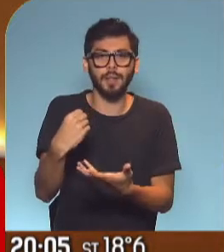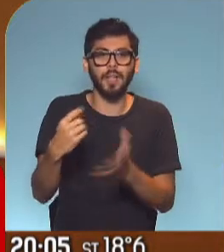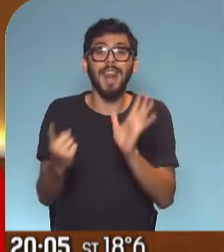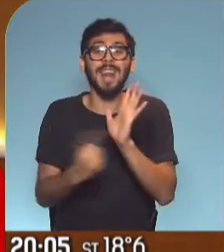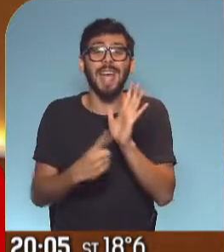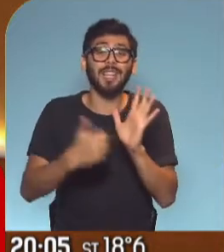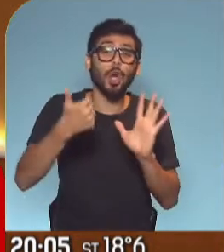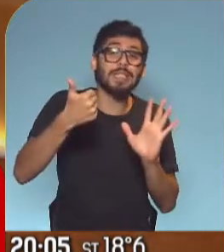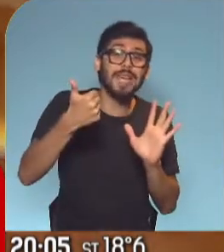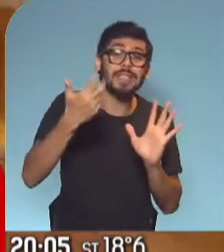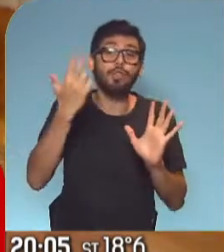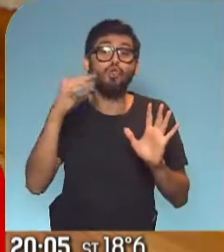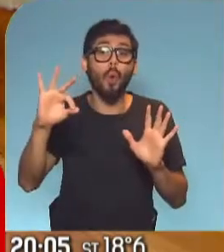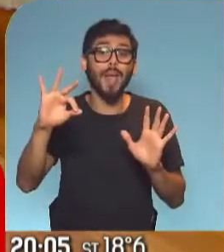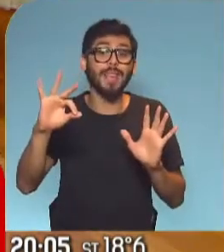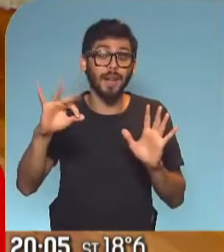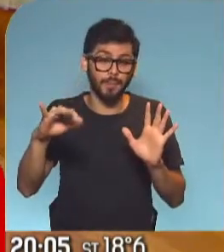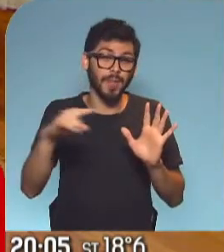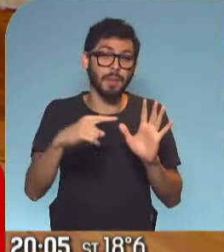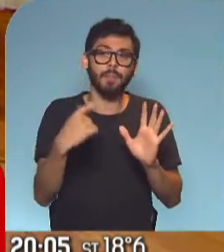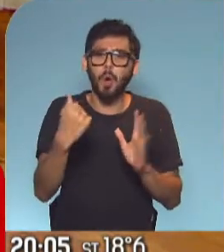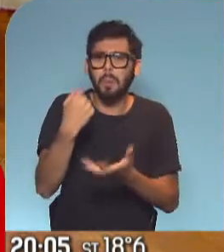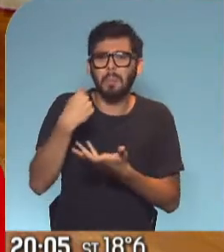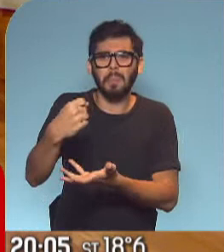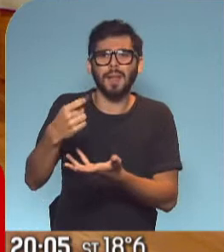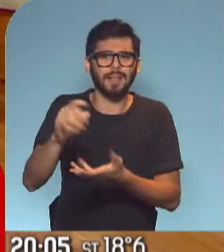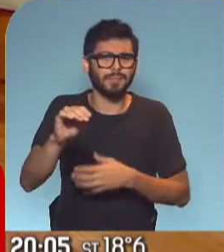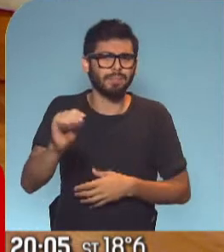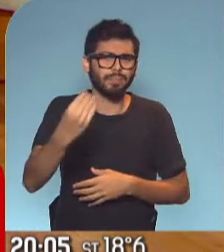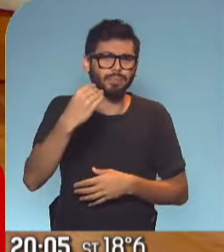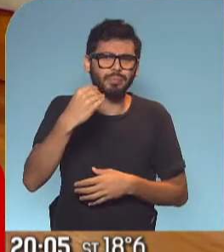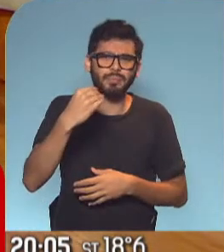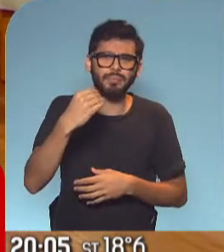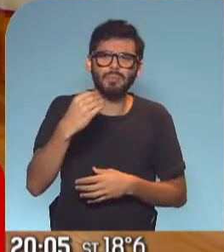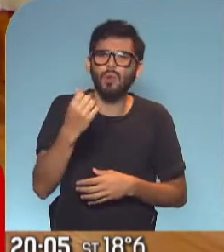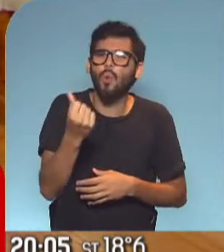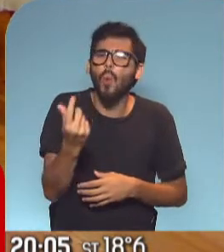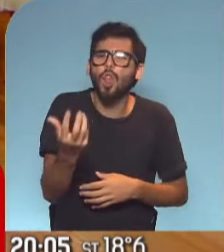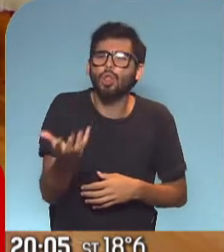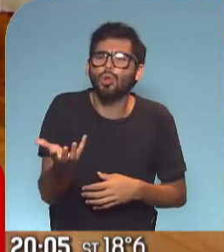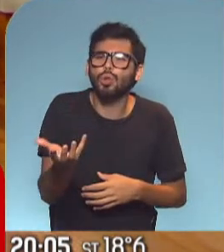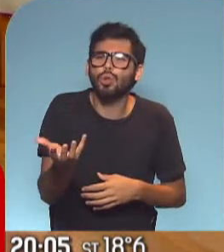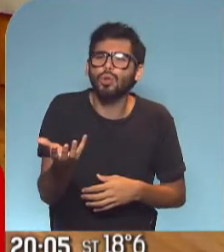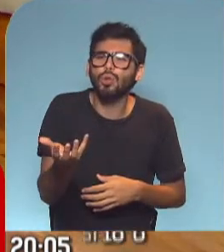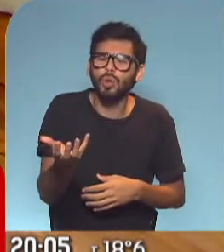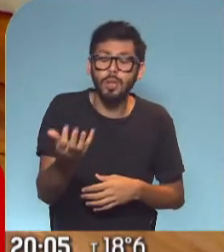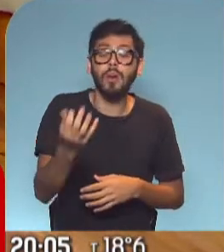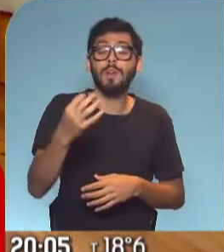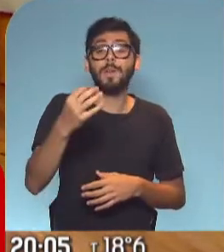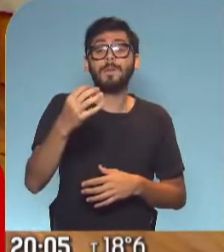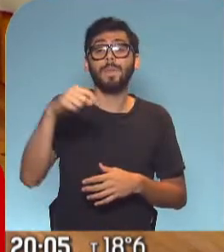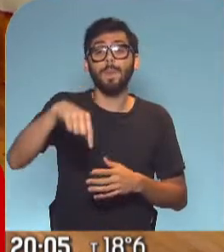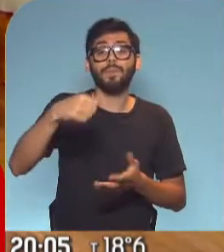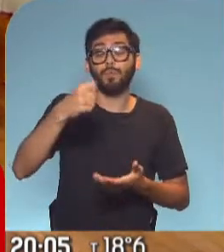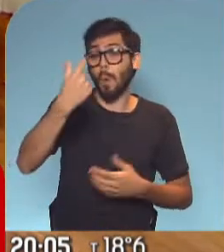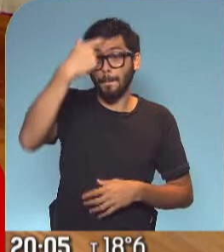690, pero es un monto que resulta insuficiente para poder dar una solución estructural. Hoy en día, el máximo que puede alcanzar